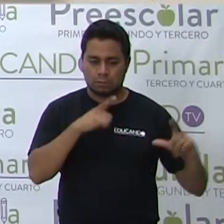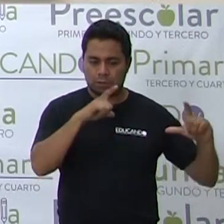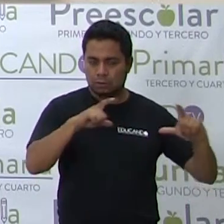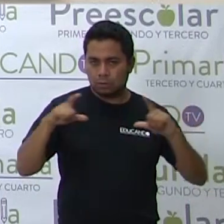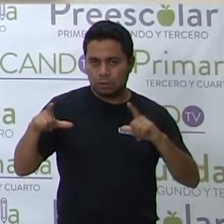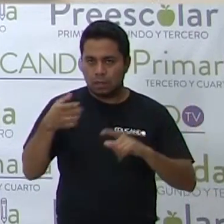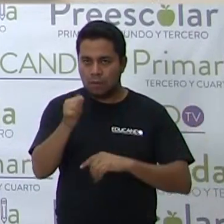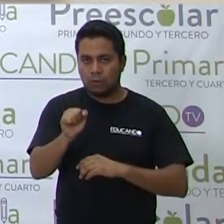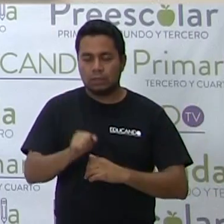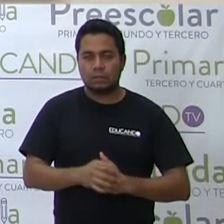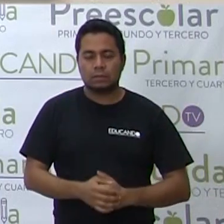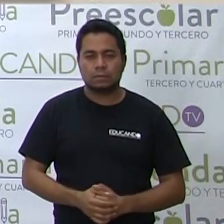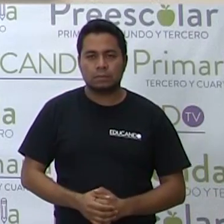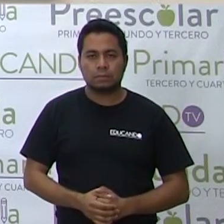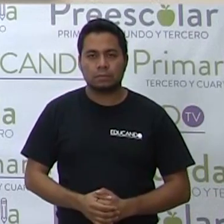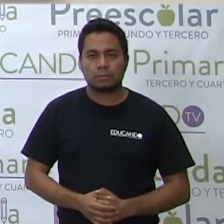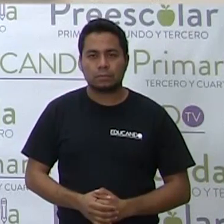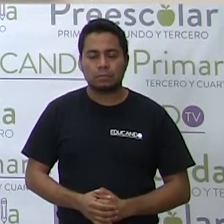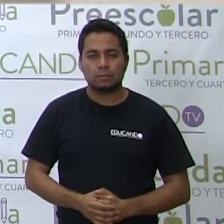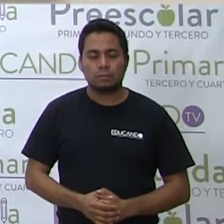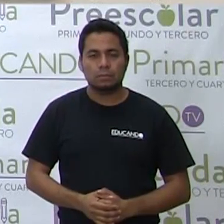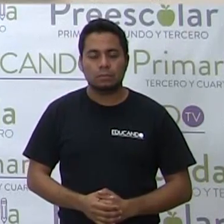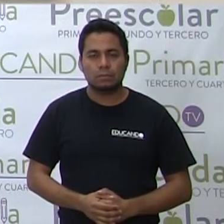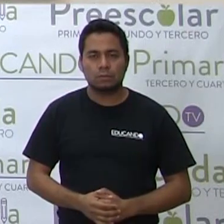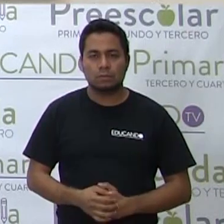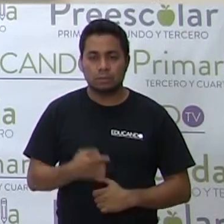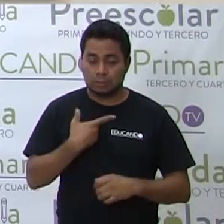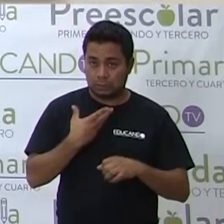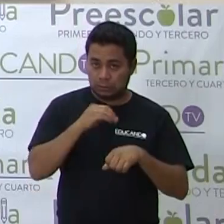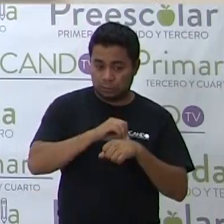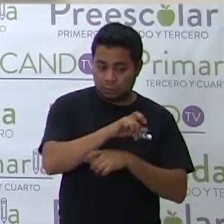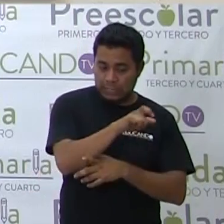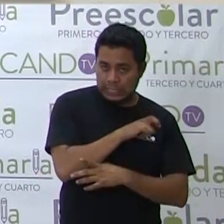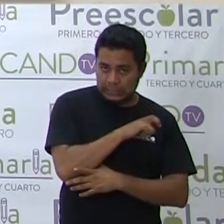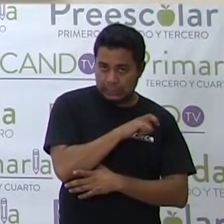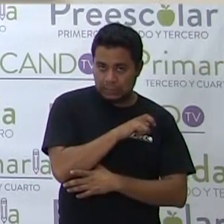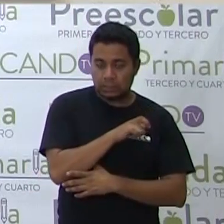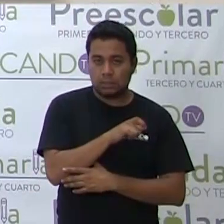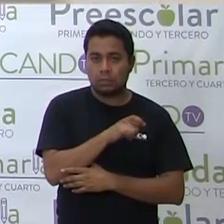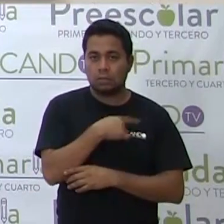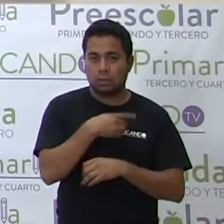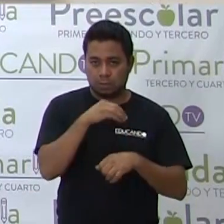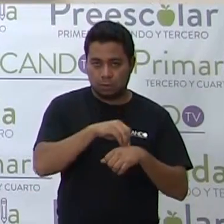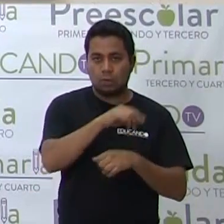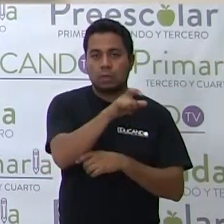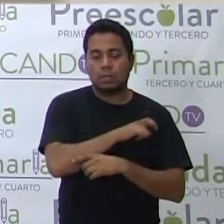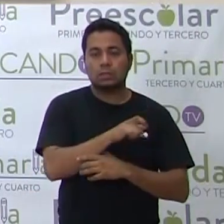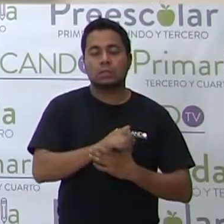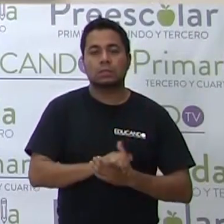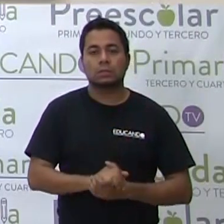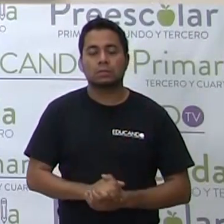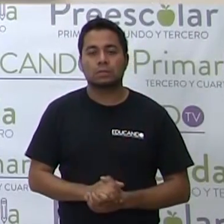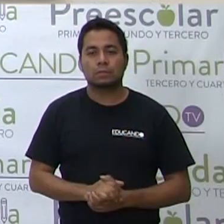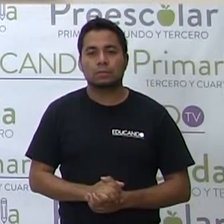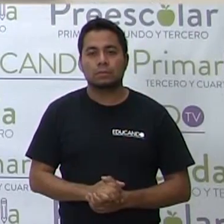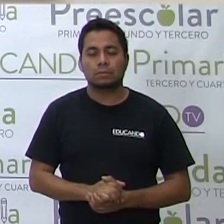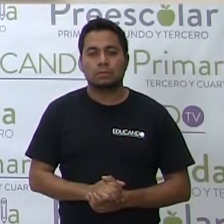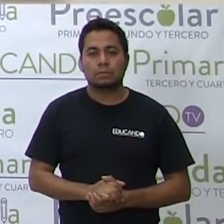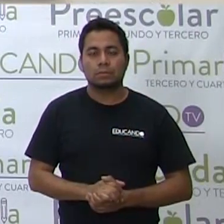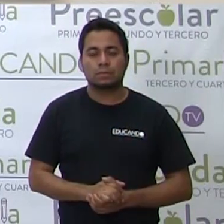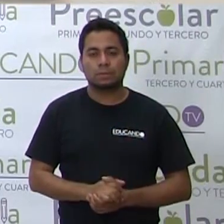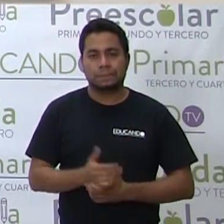de pares de paréntesis ponemos la x sí ponemos la X